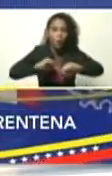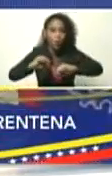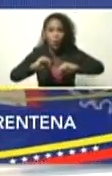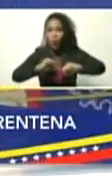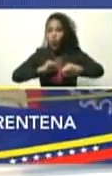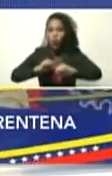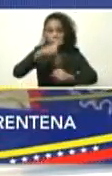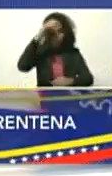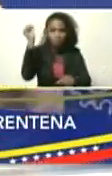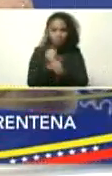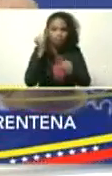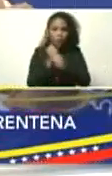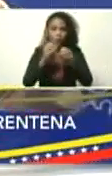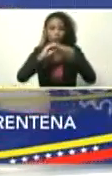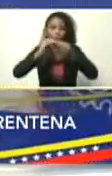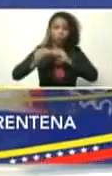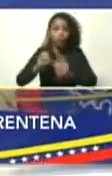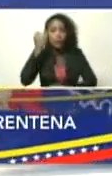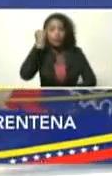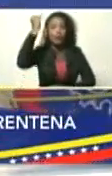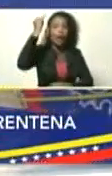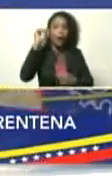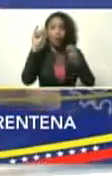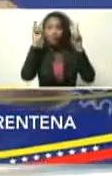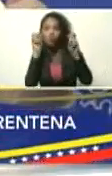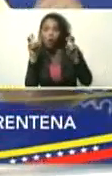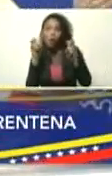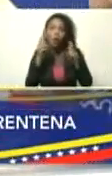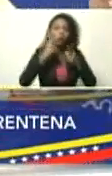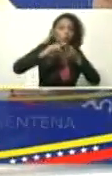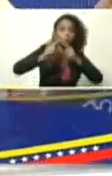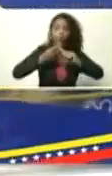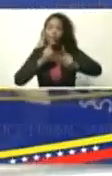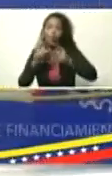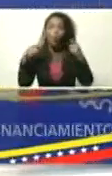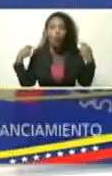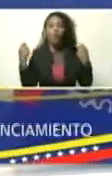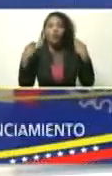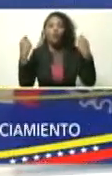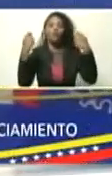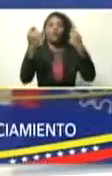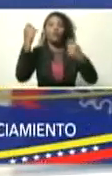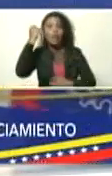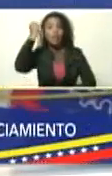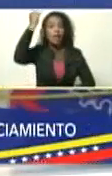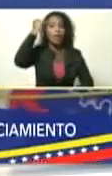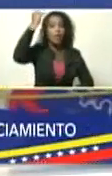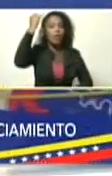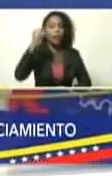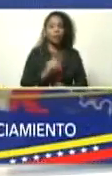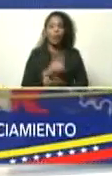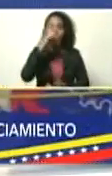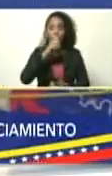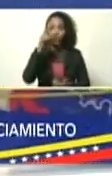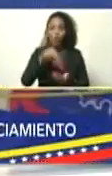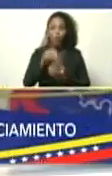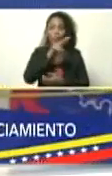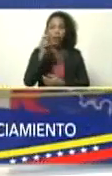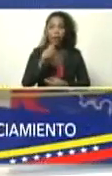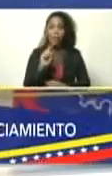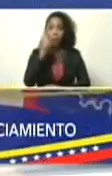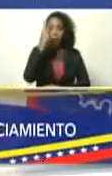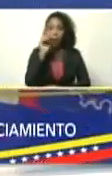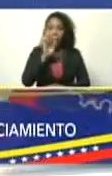trabajando, creando, creando, creando, creando, creando, creando, innovando, inventando. Y el año 2020 fue el primer